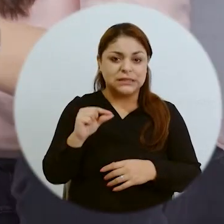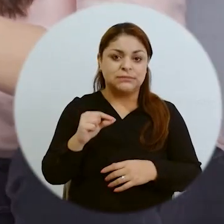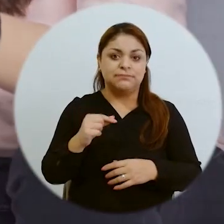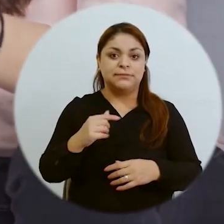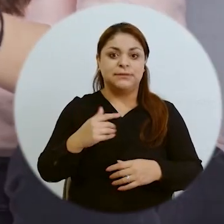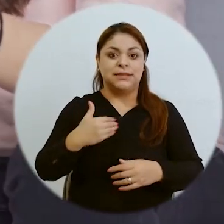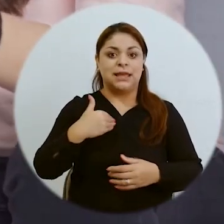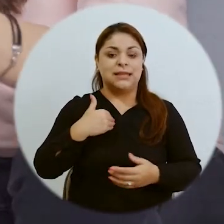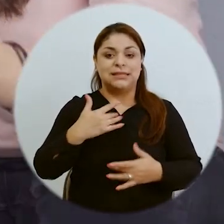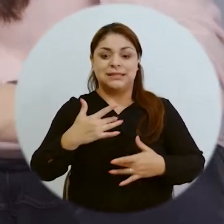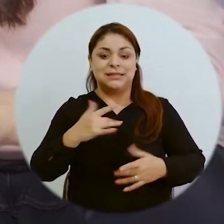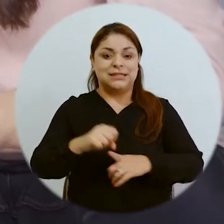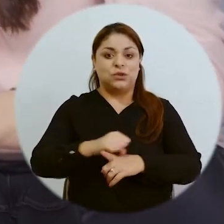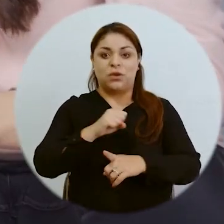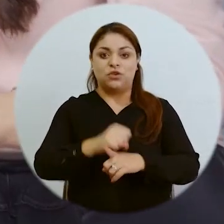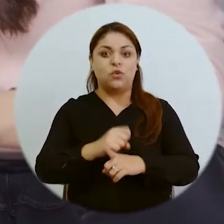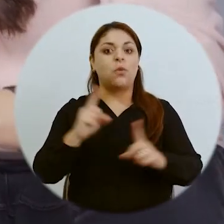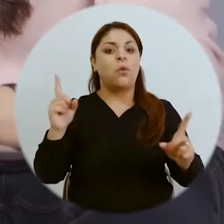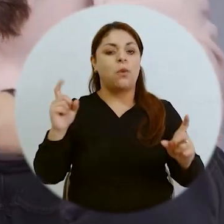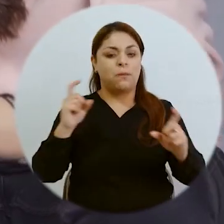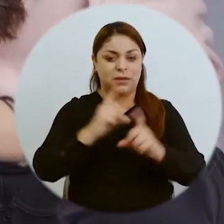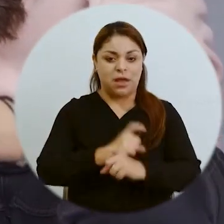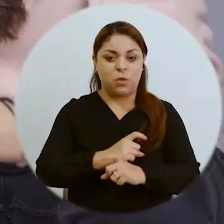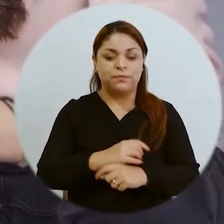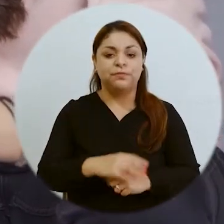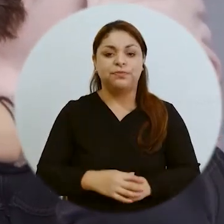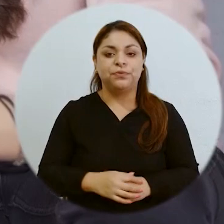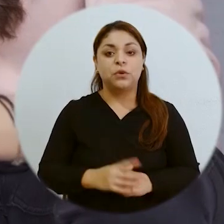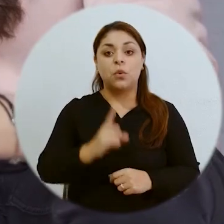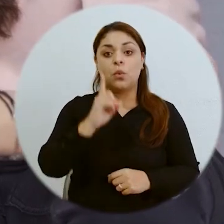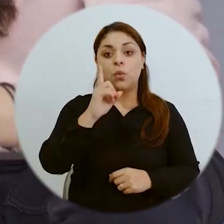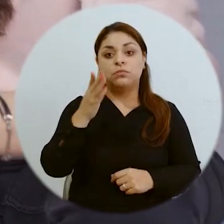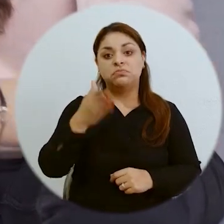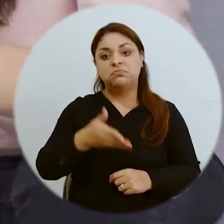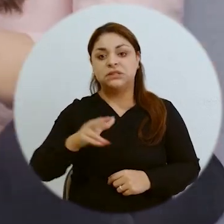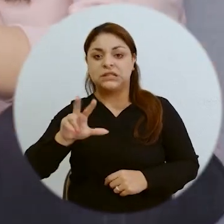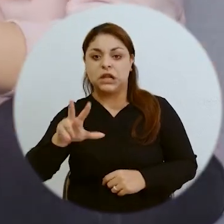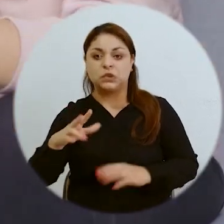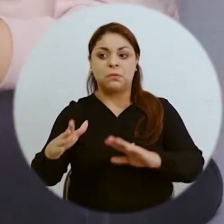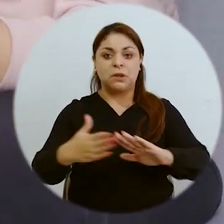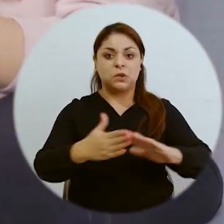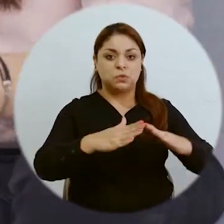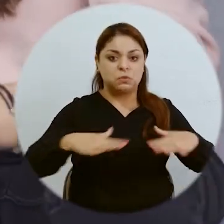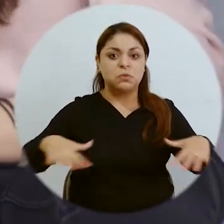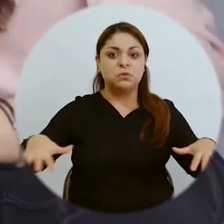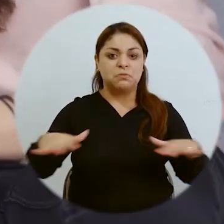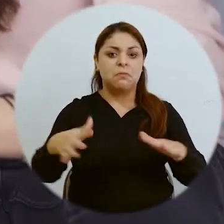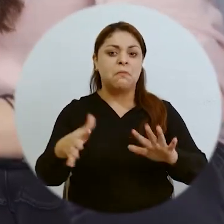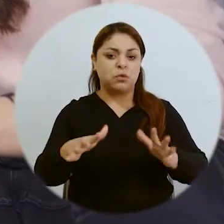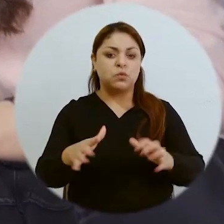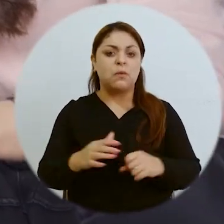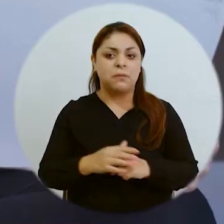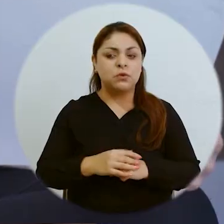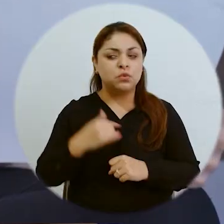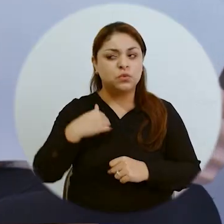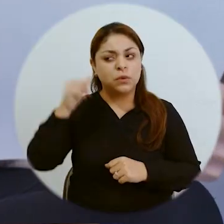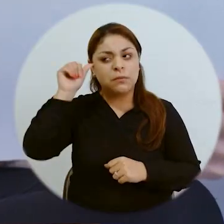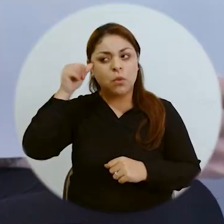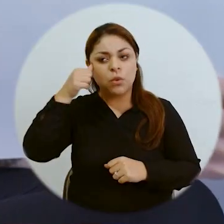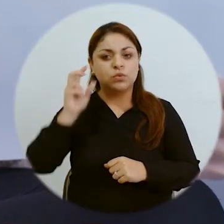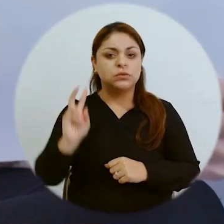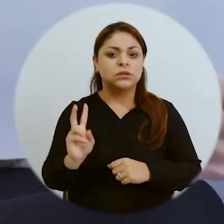de 70% es crónico. Y ahí los márgenes de maniobra son muy, muy limitados. Una situación